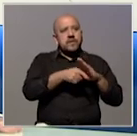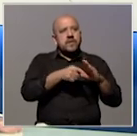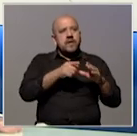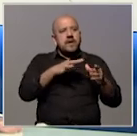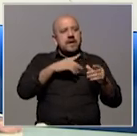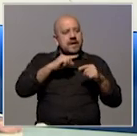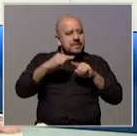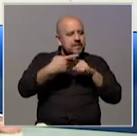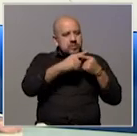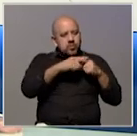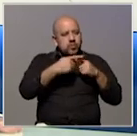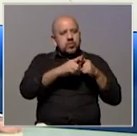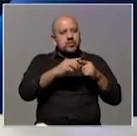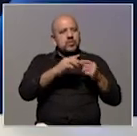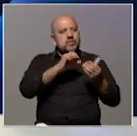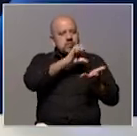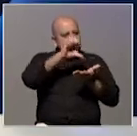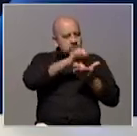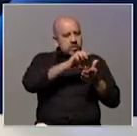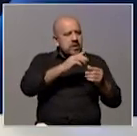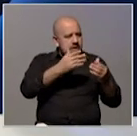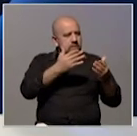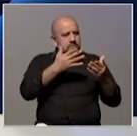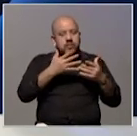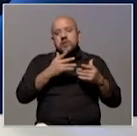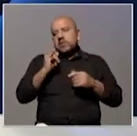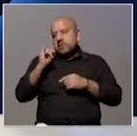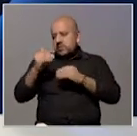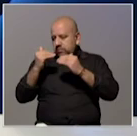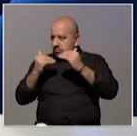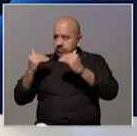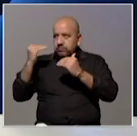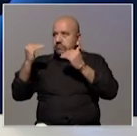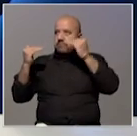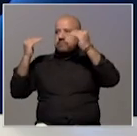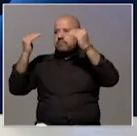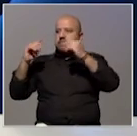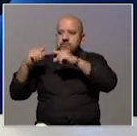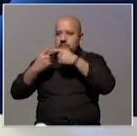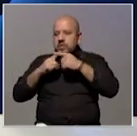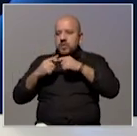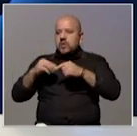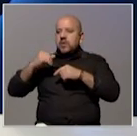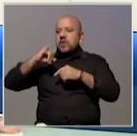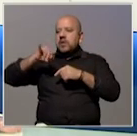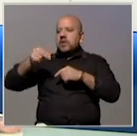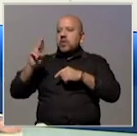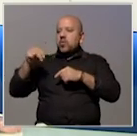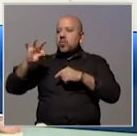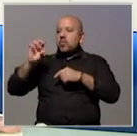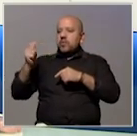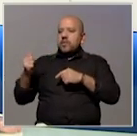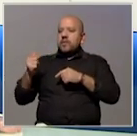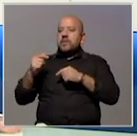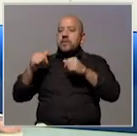discusiones estratégicas de la ciudad se elevó al nivel la junta por la junta en